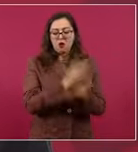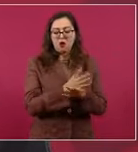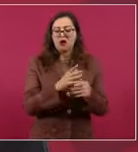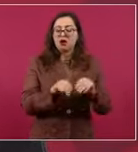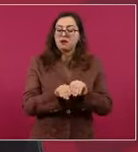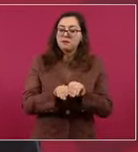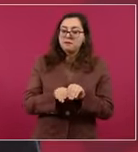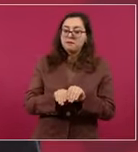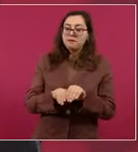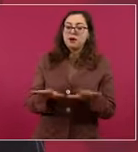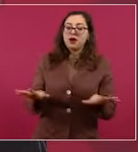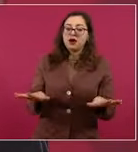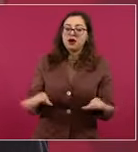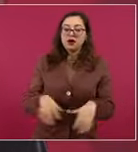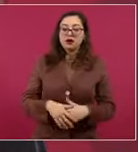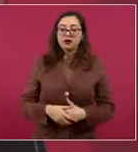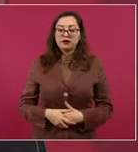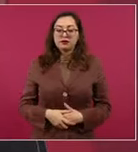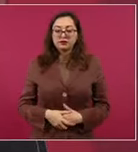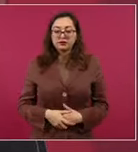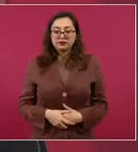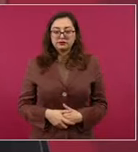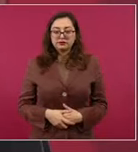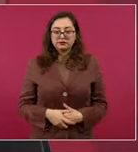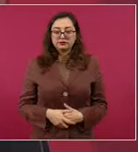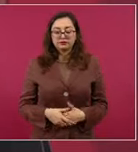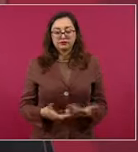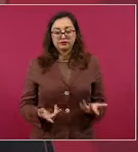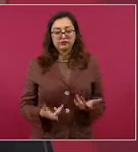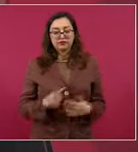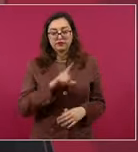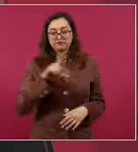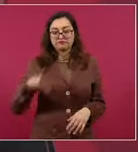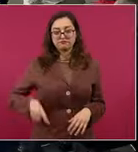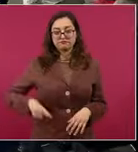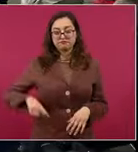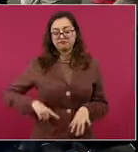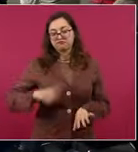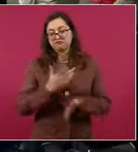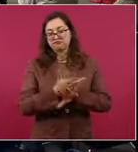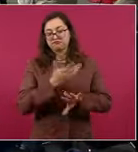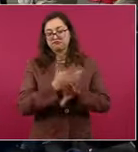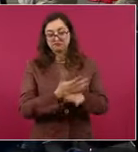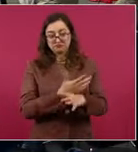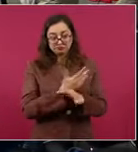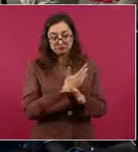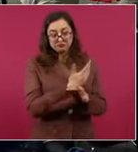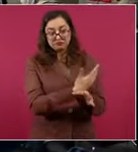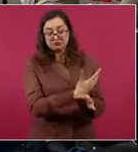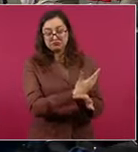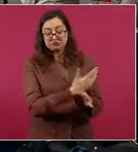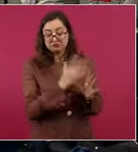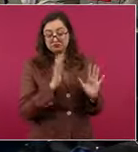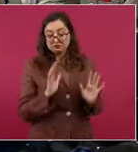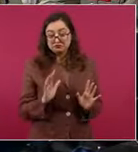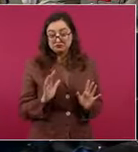de las agencias del gobierno de Estados Unidos. Esa es su fuente